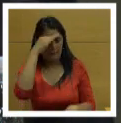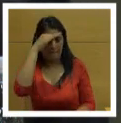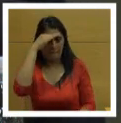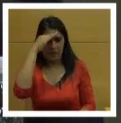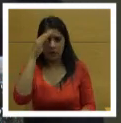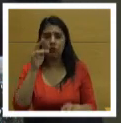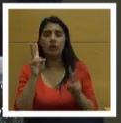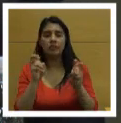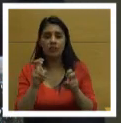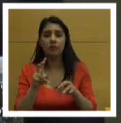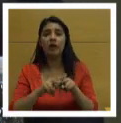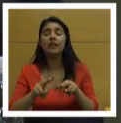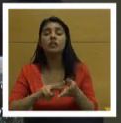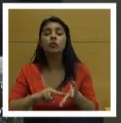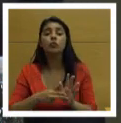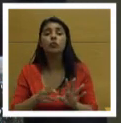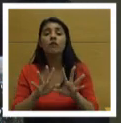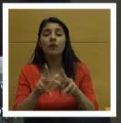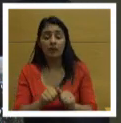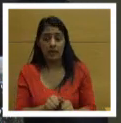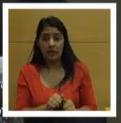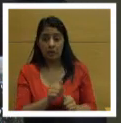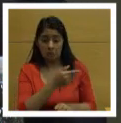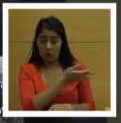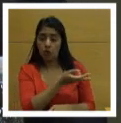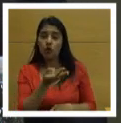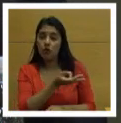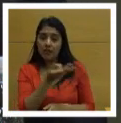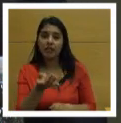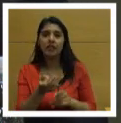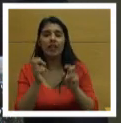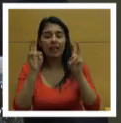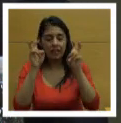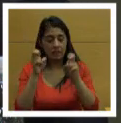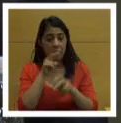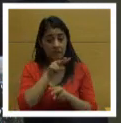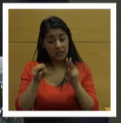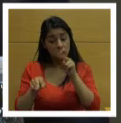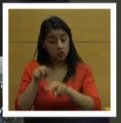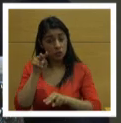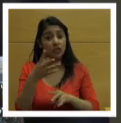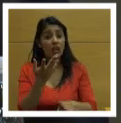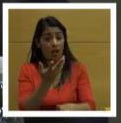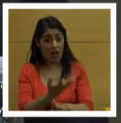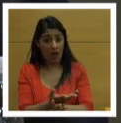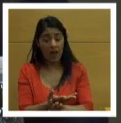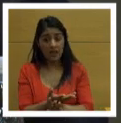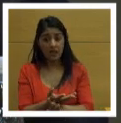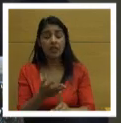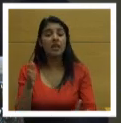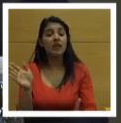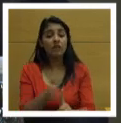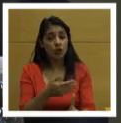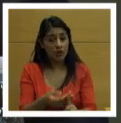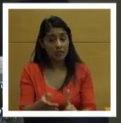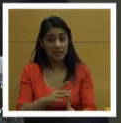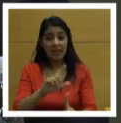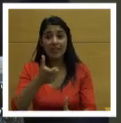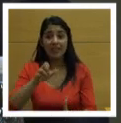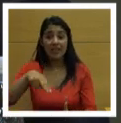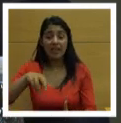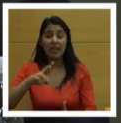de familia, y nos entreguen su particular visión de la violencia de género y el acuerdo y el acceso a la justicia de las